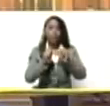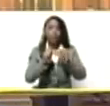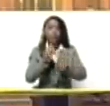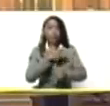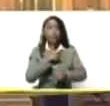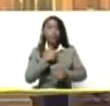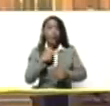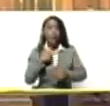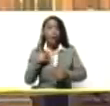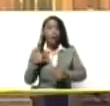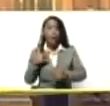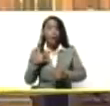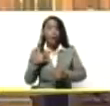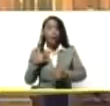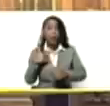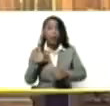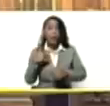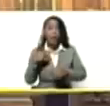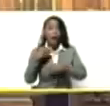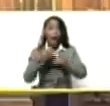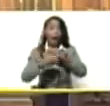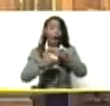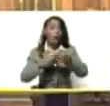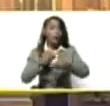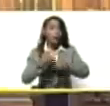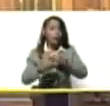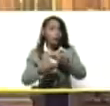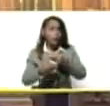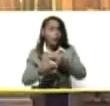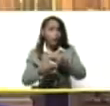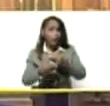ustedes ahora la pelota está en su cancha